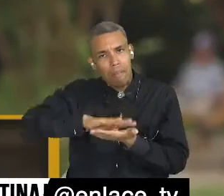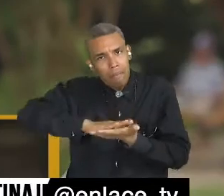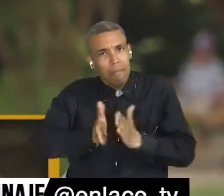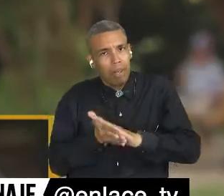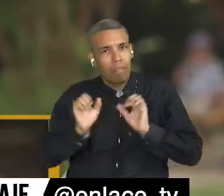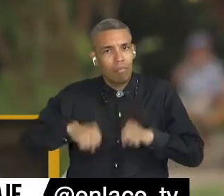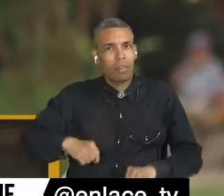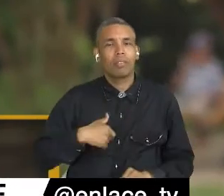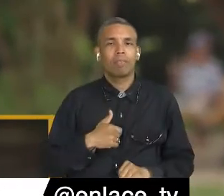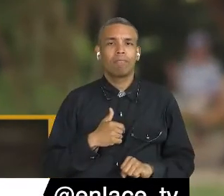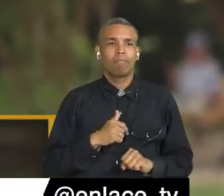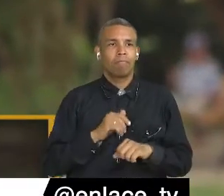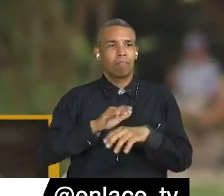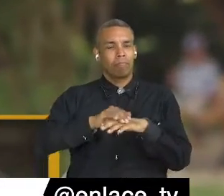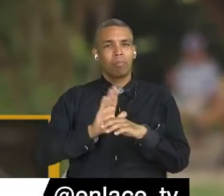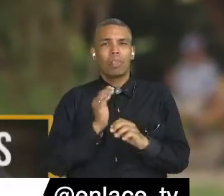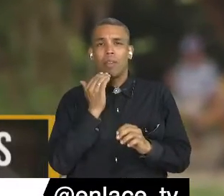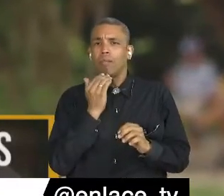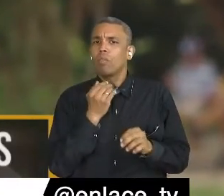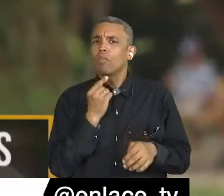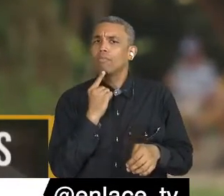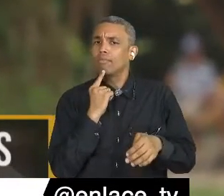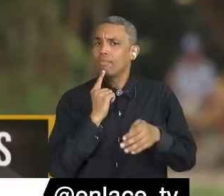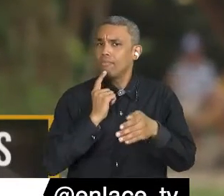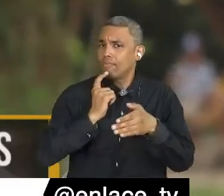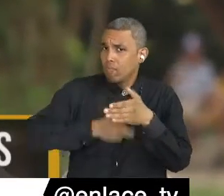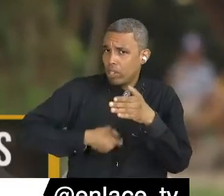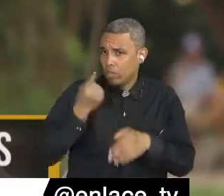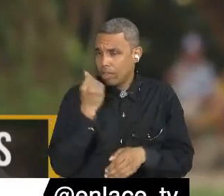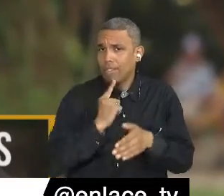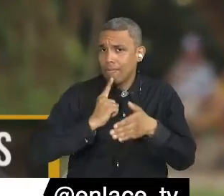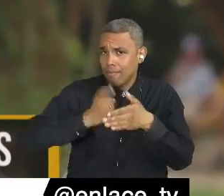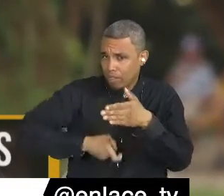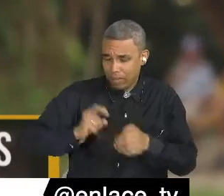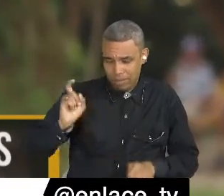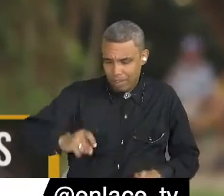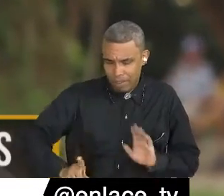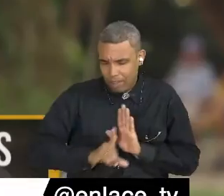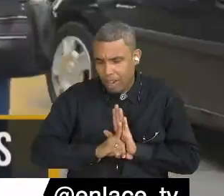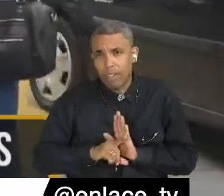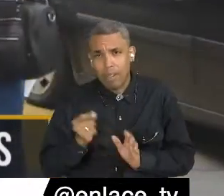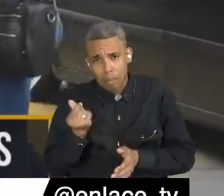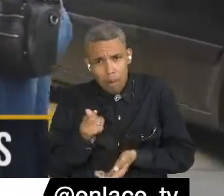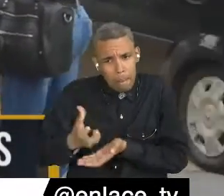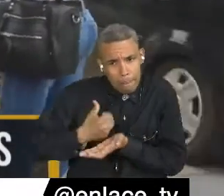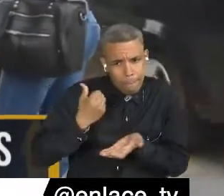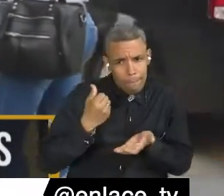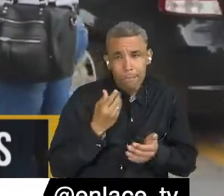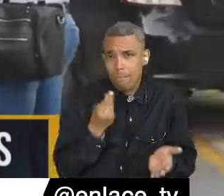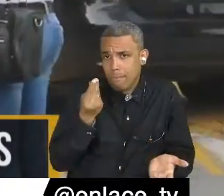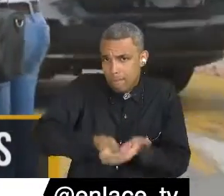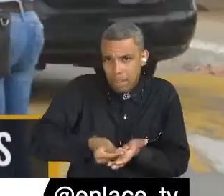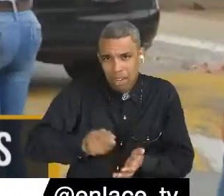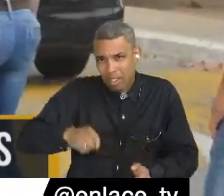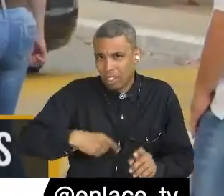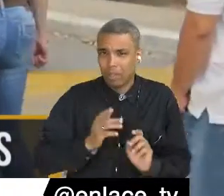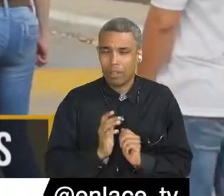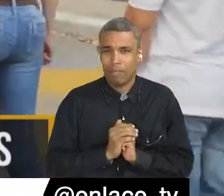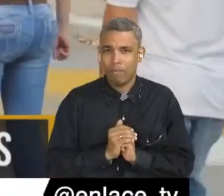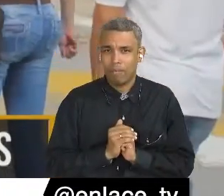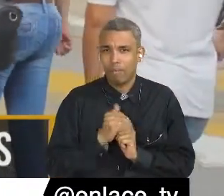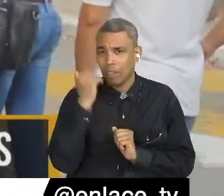pago de los impuestos, después es una obligación y un deber formal y la persona pues automáticamente cumple con sus obligaciones. En segundo lugar,